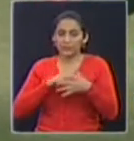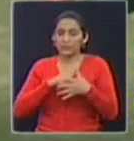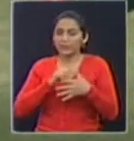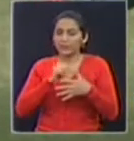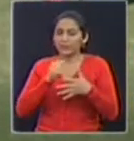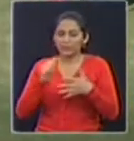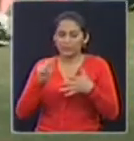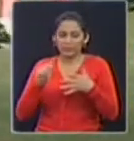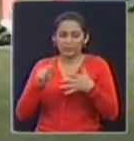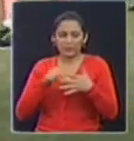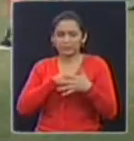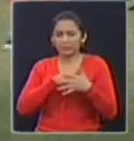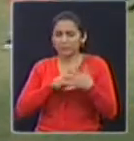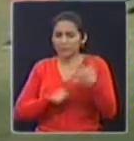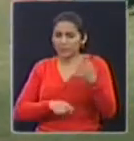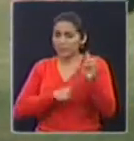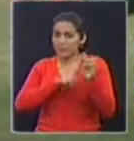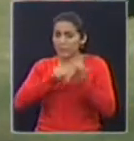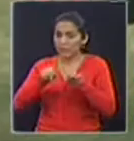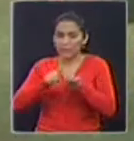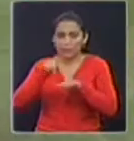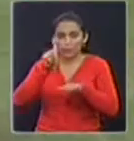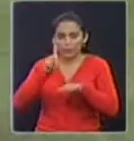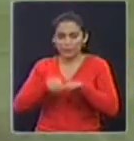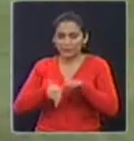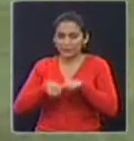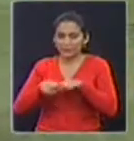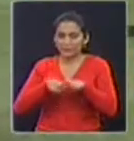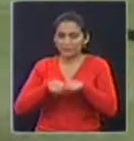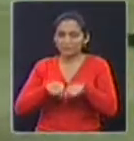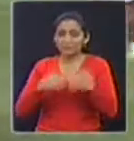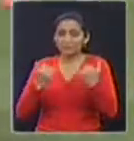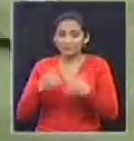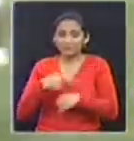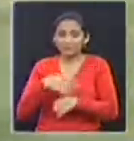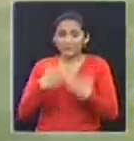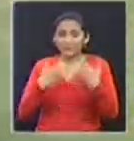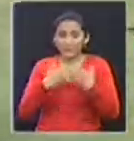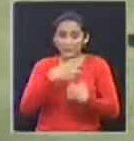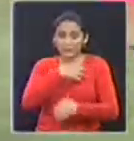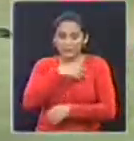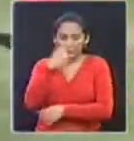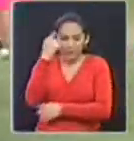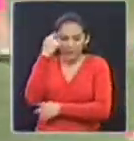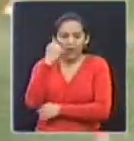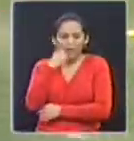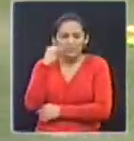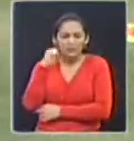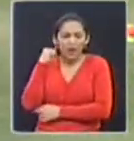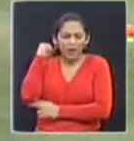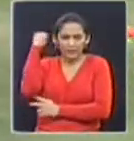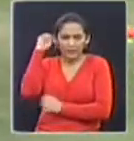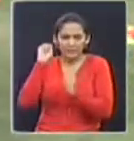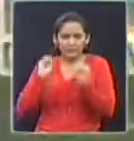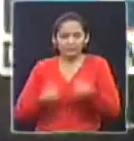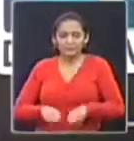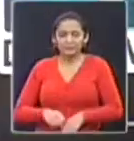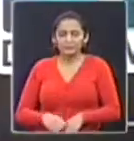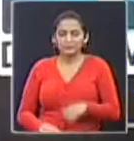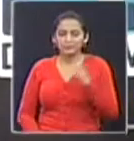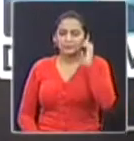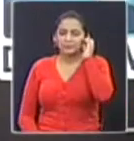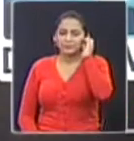noche Universidad Católica en el Estadio Monumental. Los amarillos están mentalizados en ganar la etapa. Obviamente, pelearemos la segunda